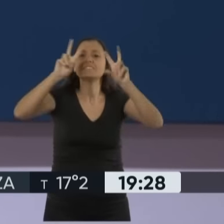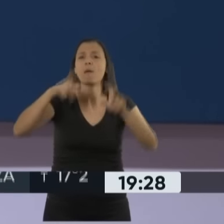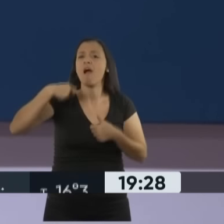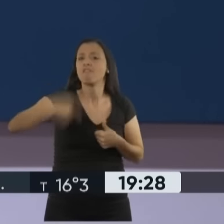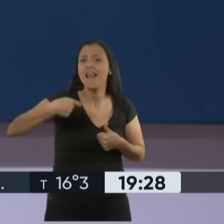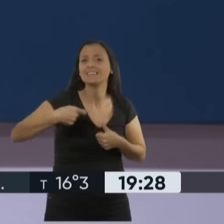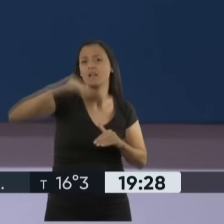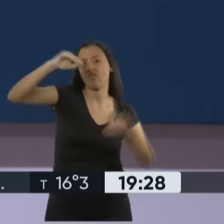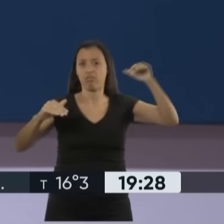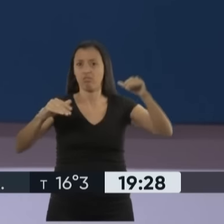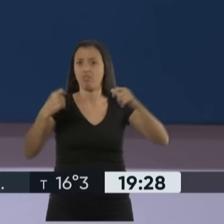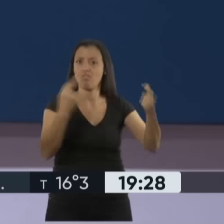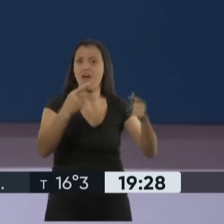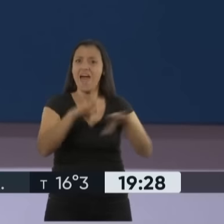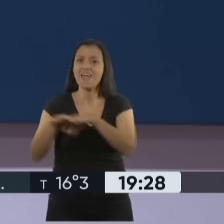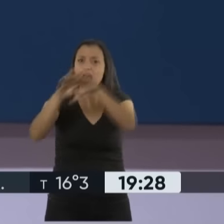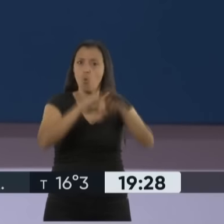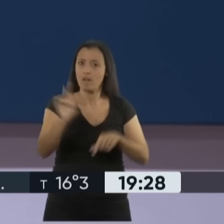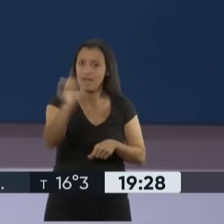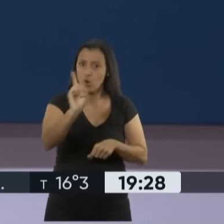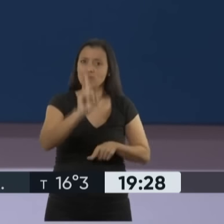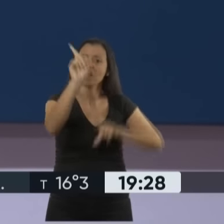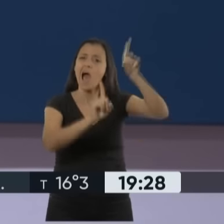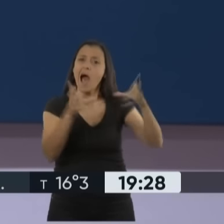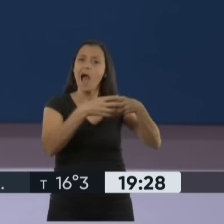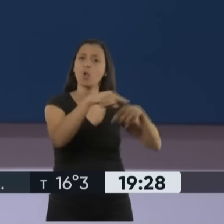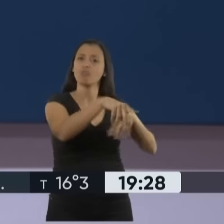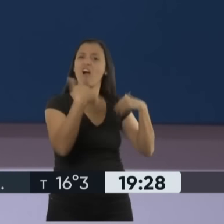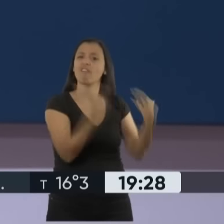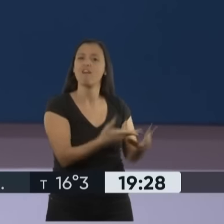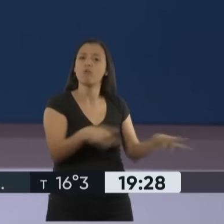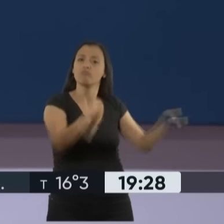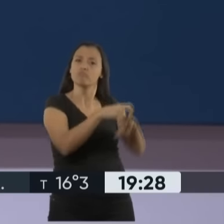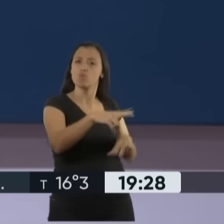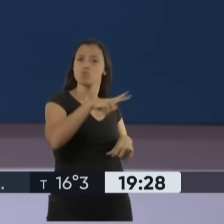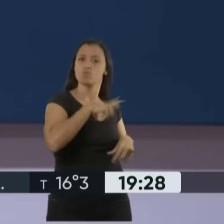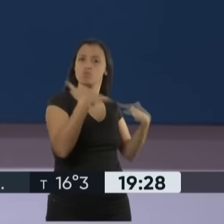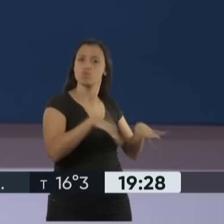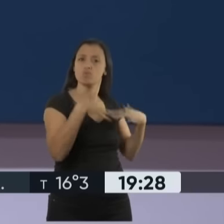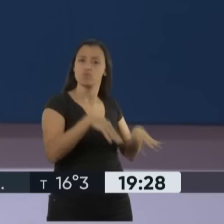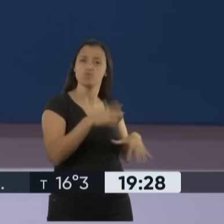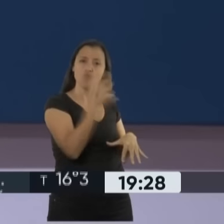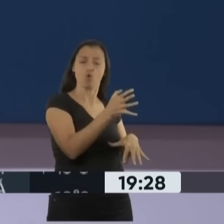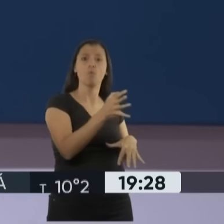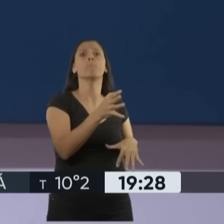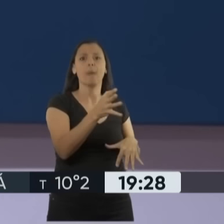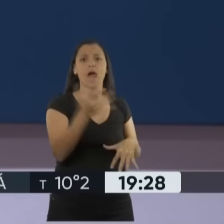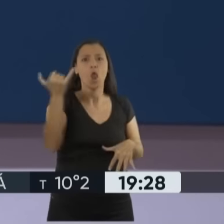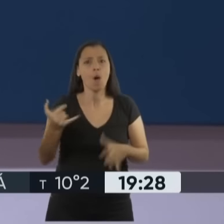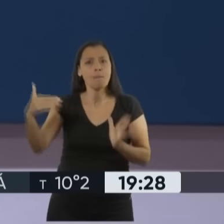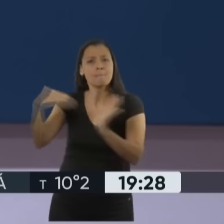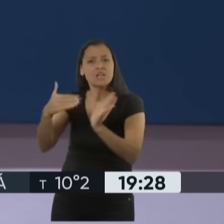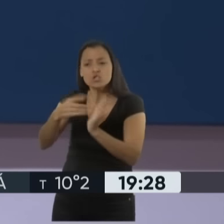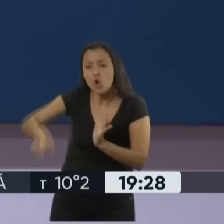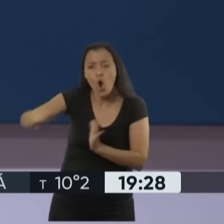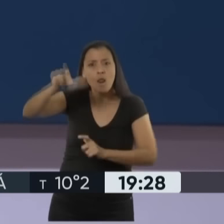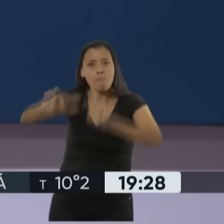inequitativas unos pocos concentran el ingreso mientras millones de seres humanos